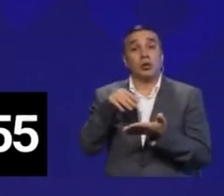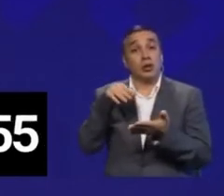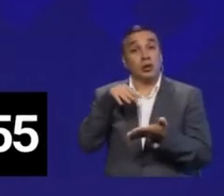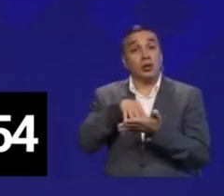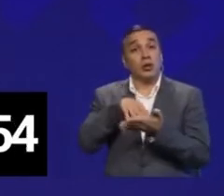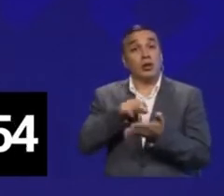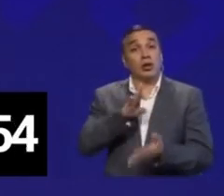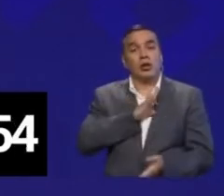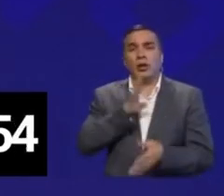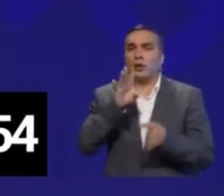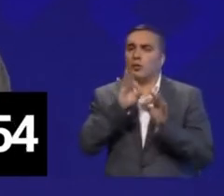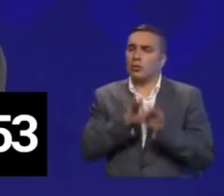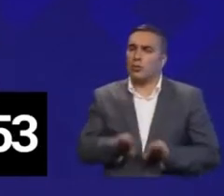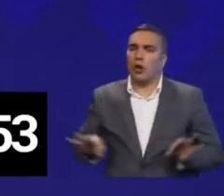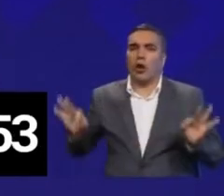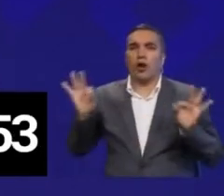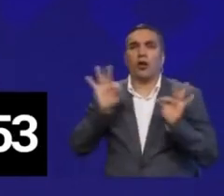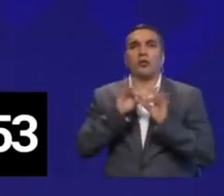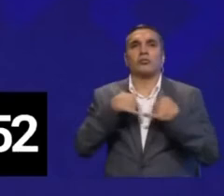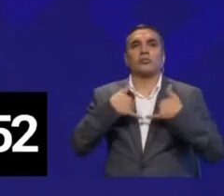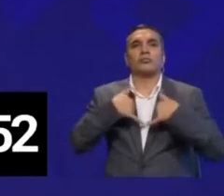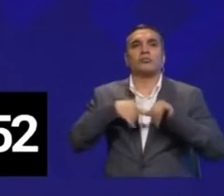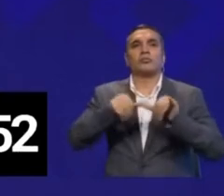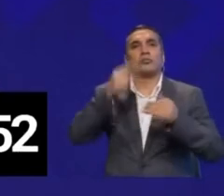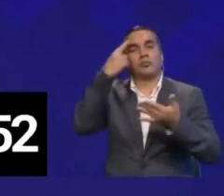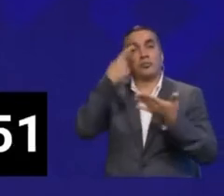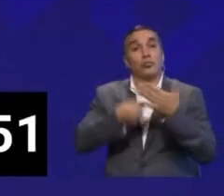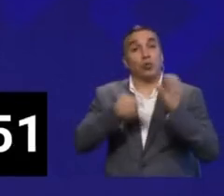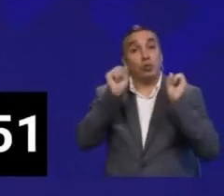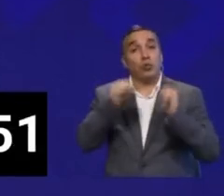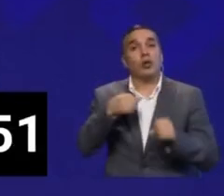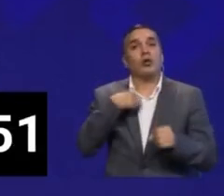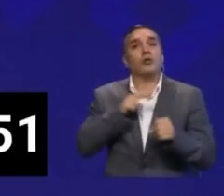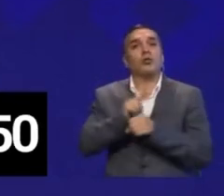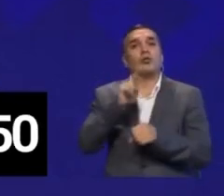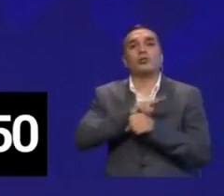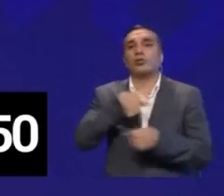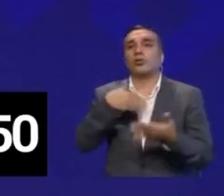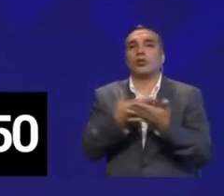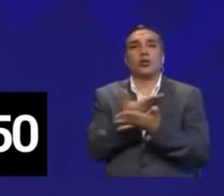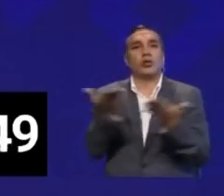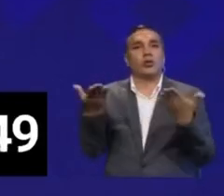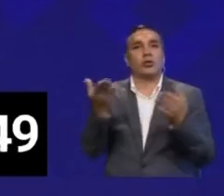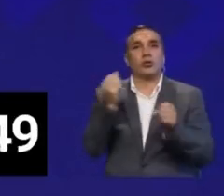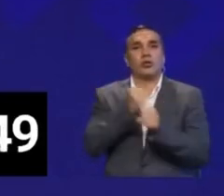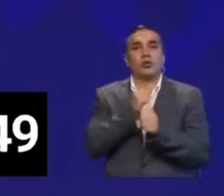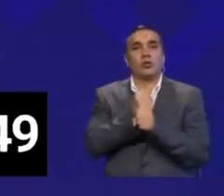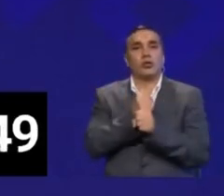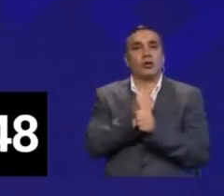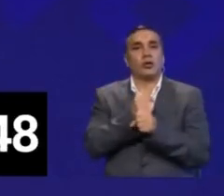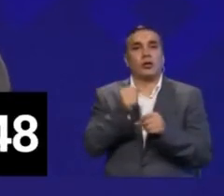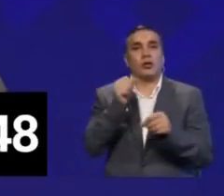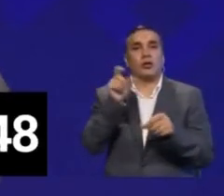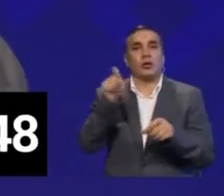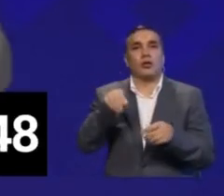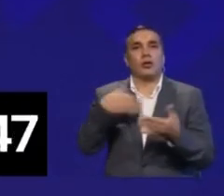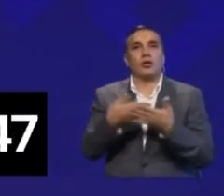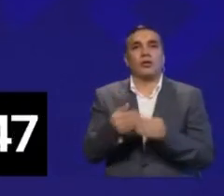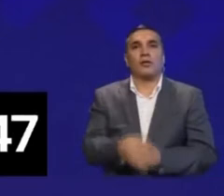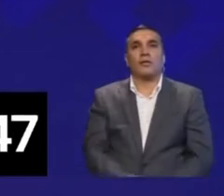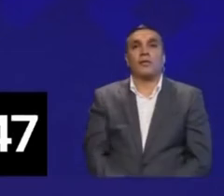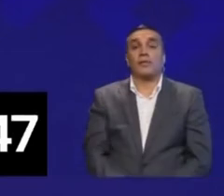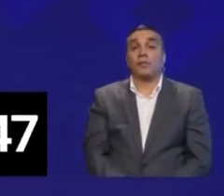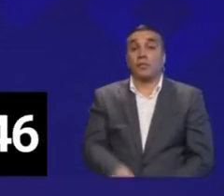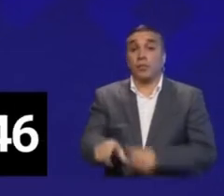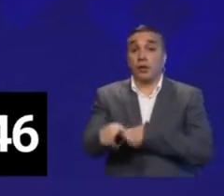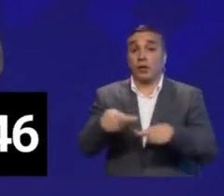técnicas, muy importante mantenerlas para que podamos utilizar todas las plantas de trabajo que necesitemos. Las